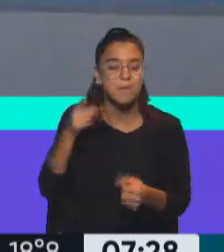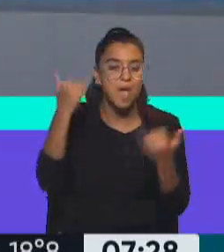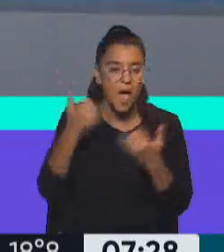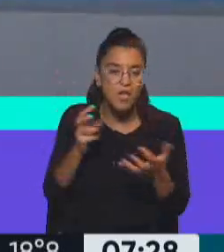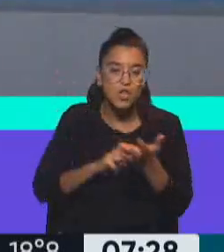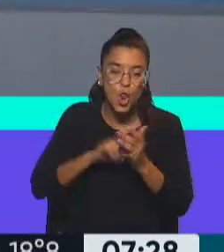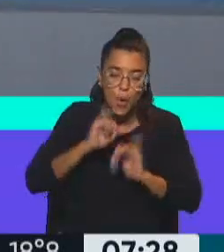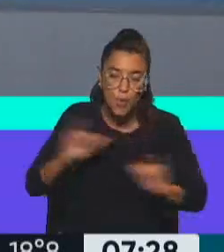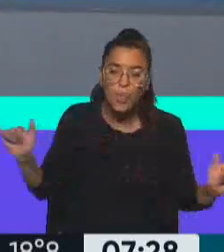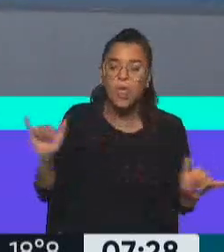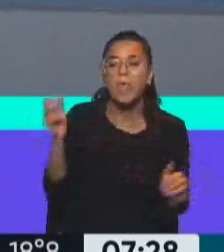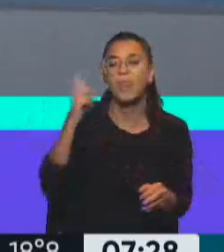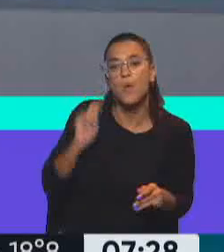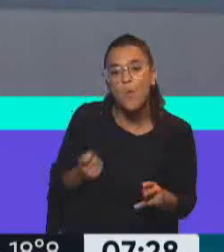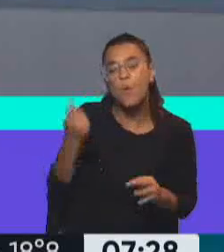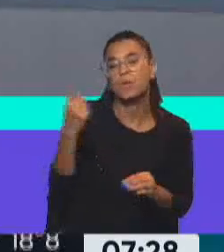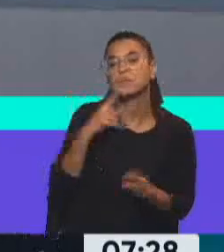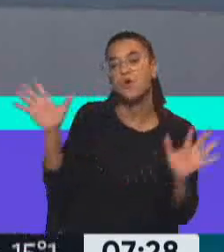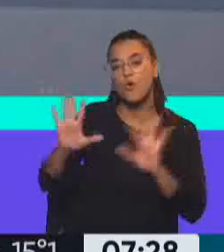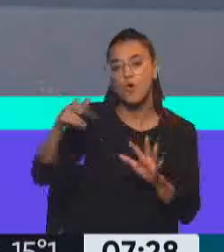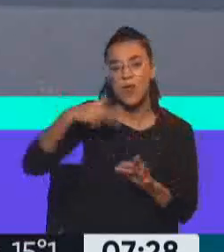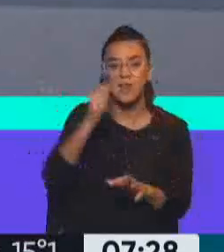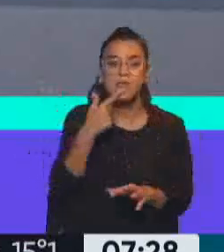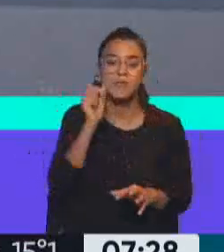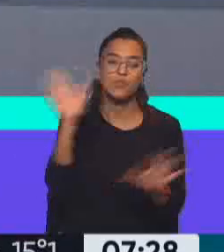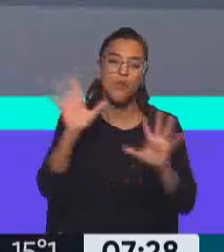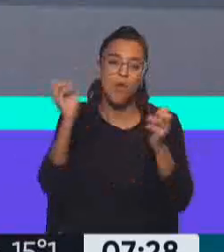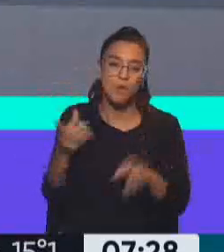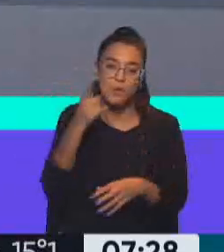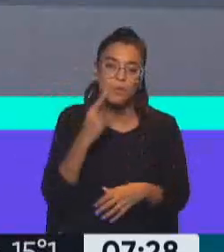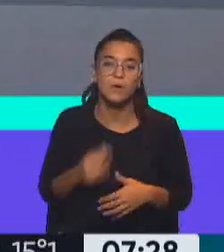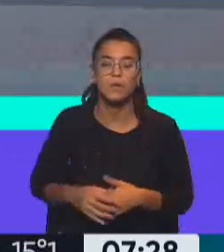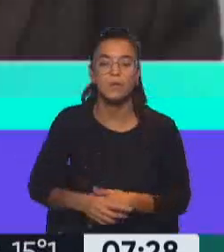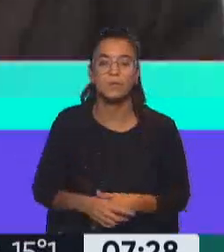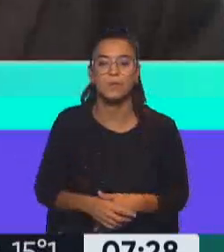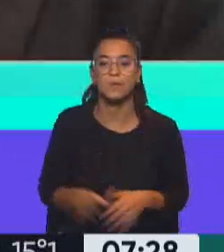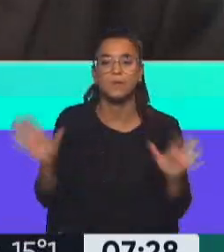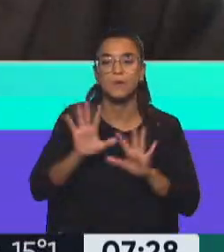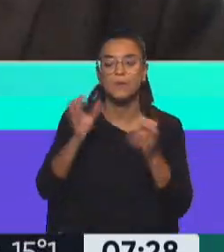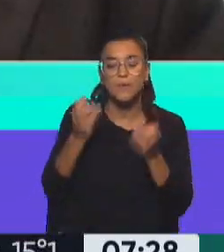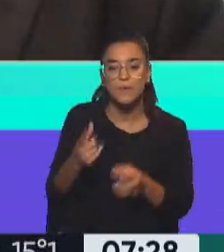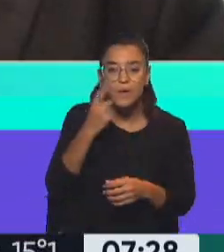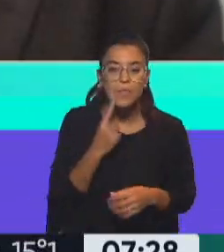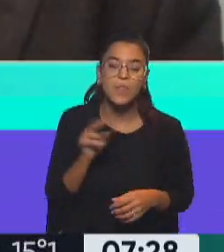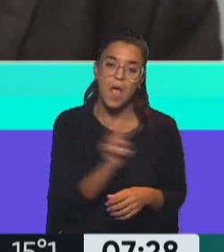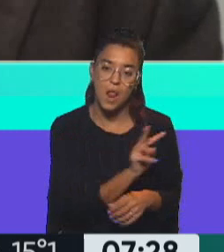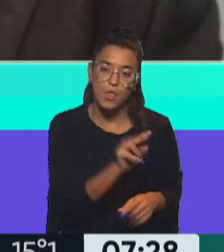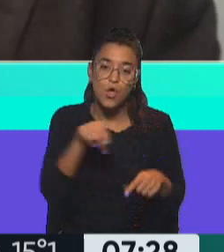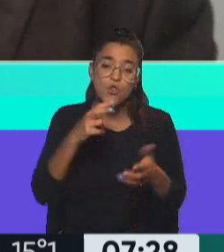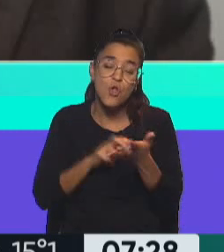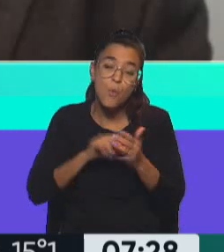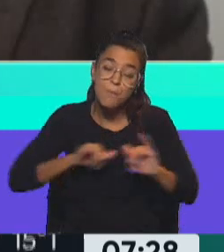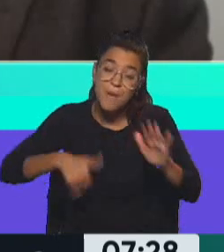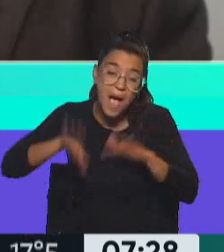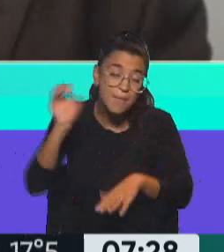judicial, por eso ya mismo estamos saludando a Néstor Espósito. Néstor, ¿qué tal? Buen día. Buenos días, Silvia Vero. La novedad más